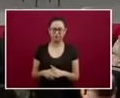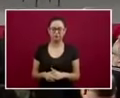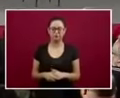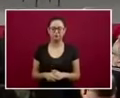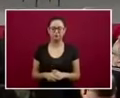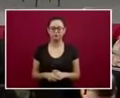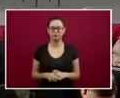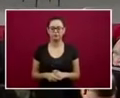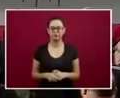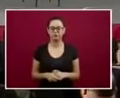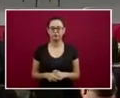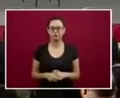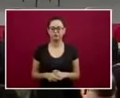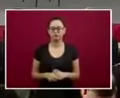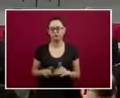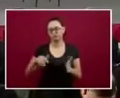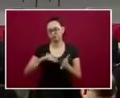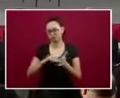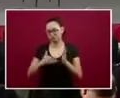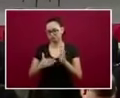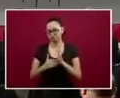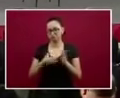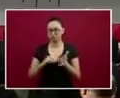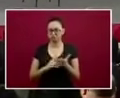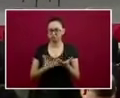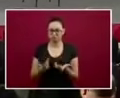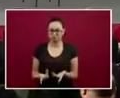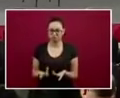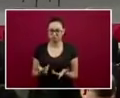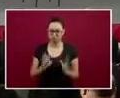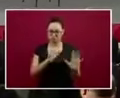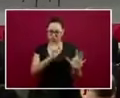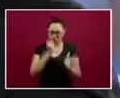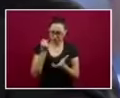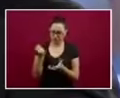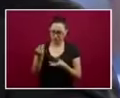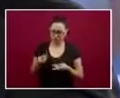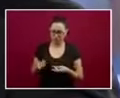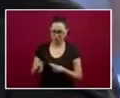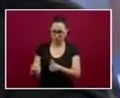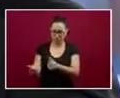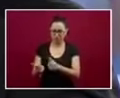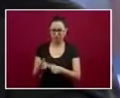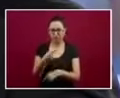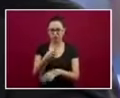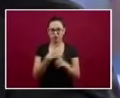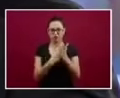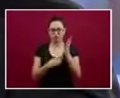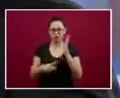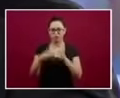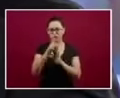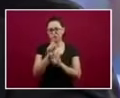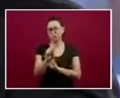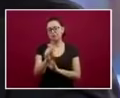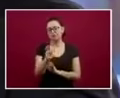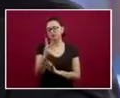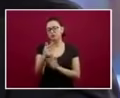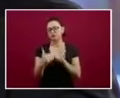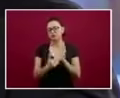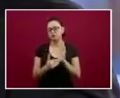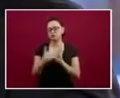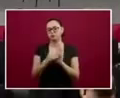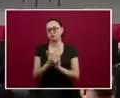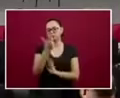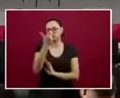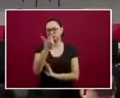gente coludida, no sé realmente. También tenemos enemigos, y yo creo que en este gobierno se están haciendo las cosas muy